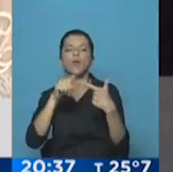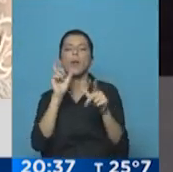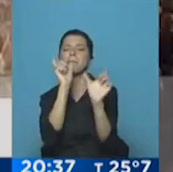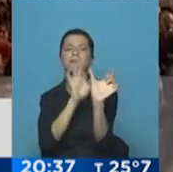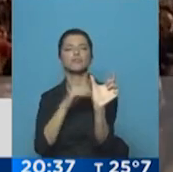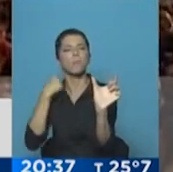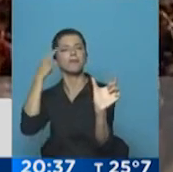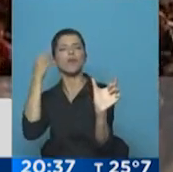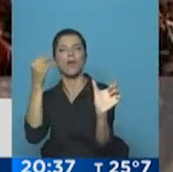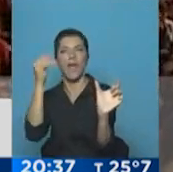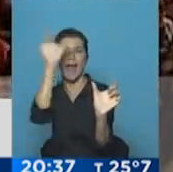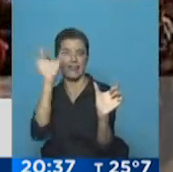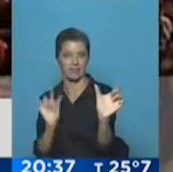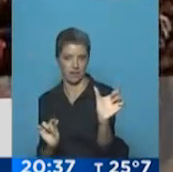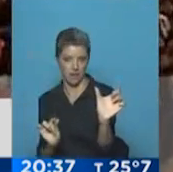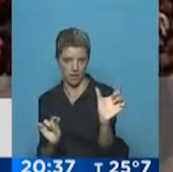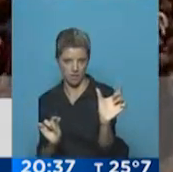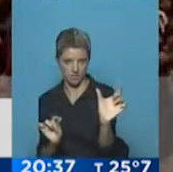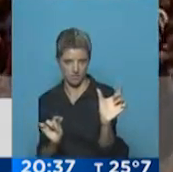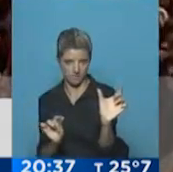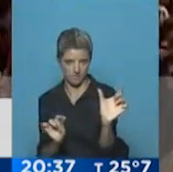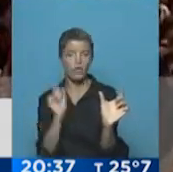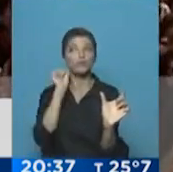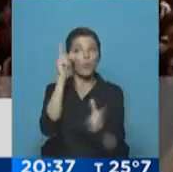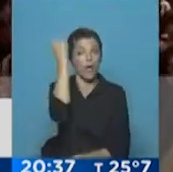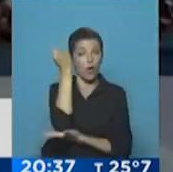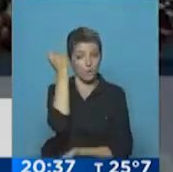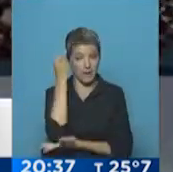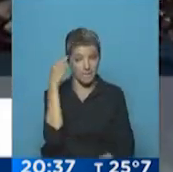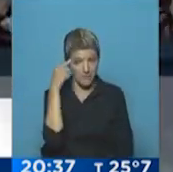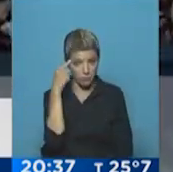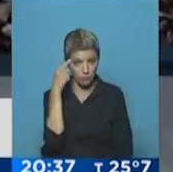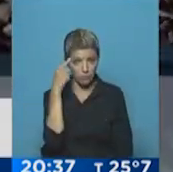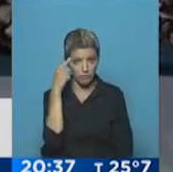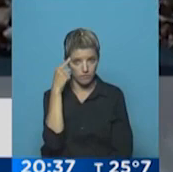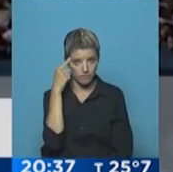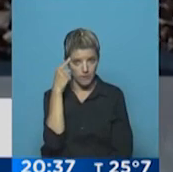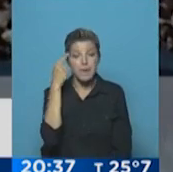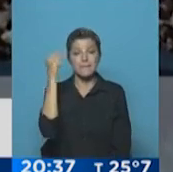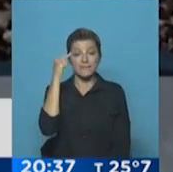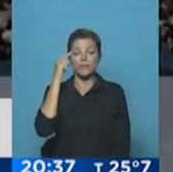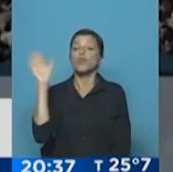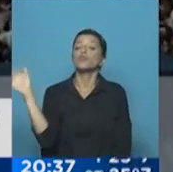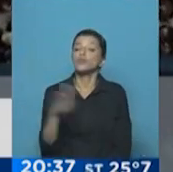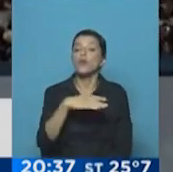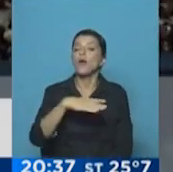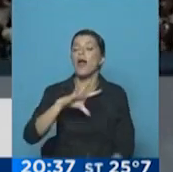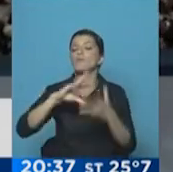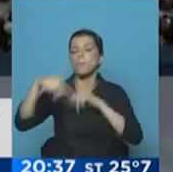país, lo digo pensando en su economía, lo digo pensando en todas las grandes